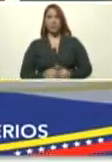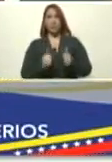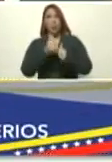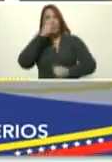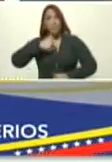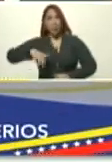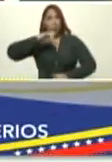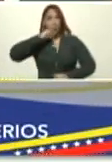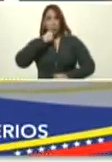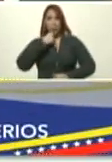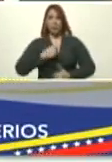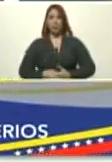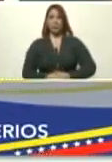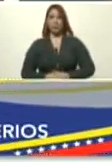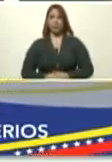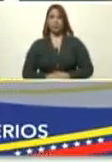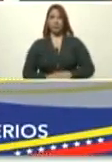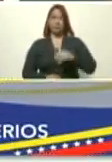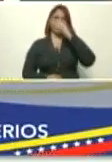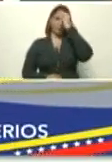pueblo de Rusia.